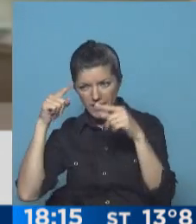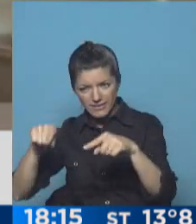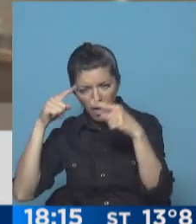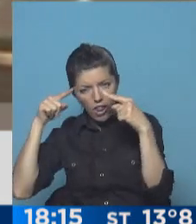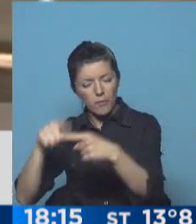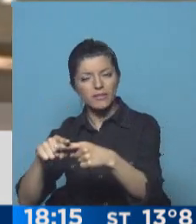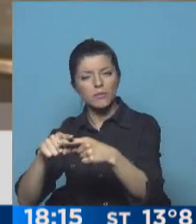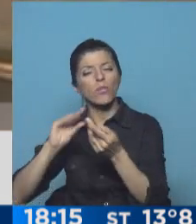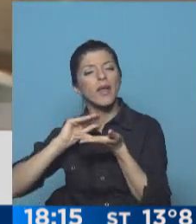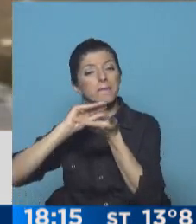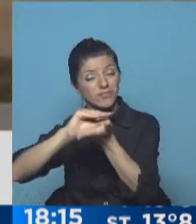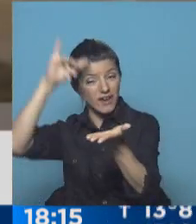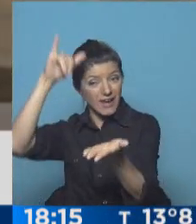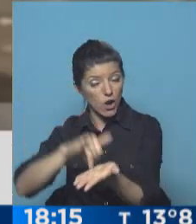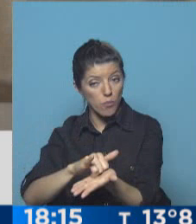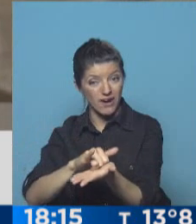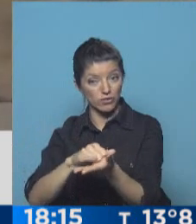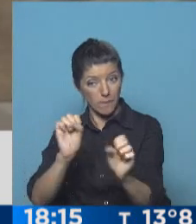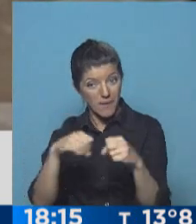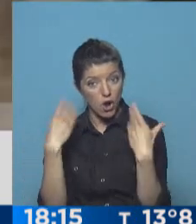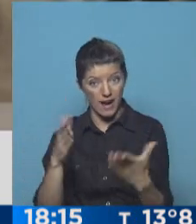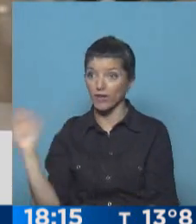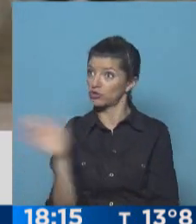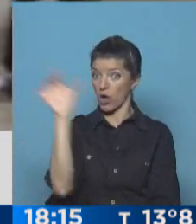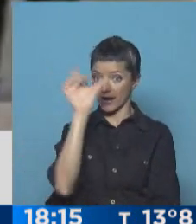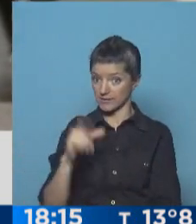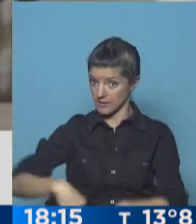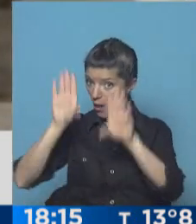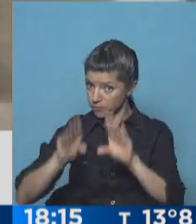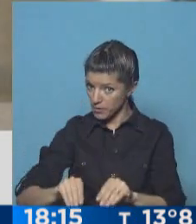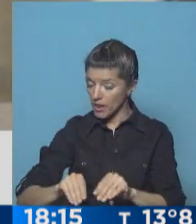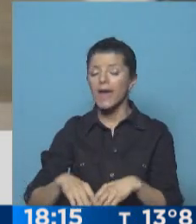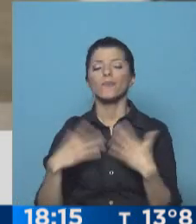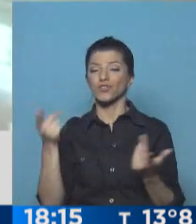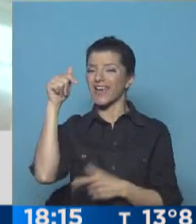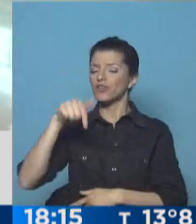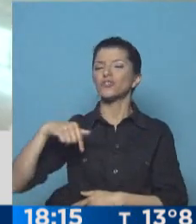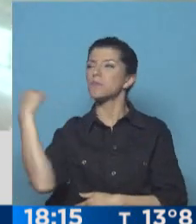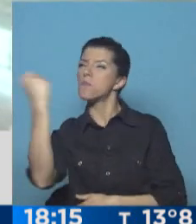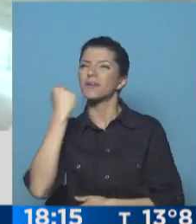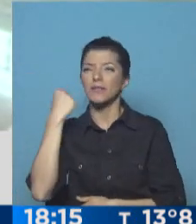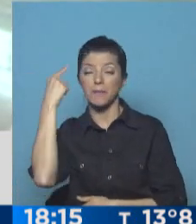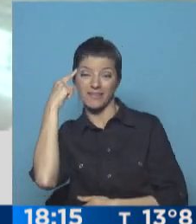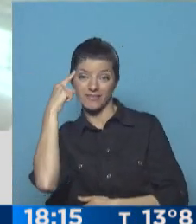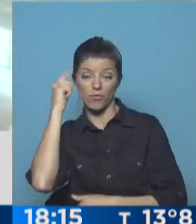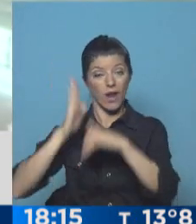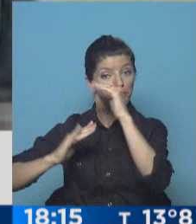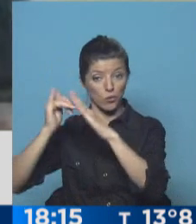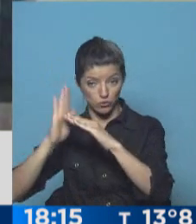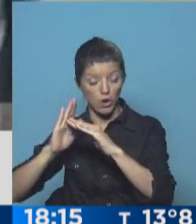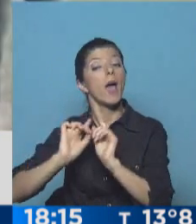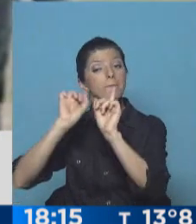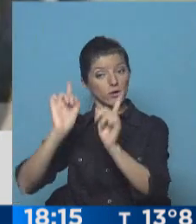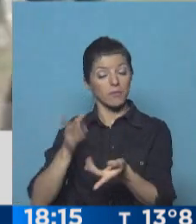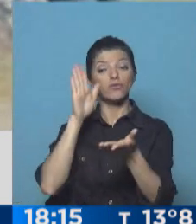incrementar las inversiones aeroportuarias en todo el país. Por lo tanto, no es solo una obra muy importante desde el punto de vista arquitectónico, sino también de